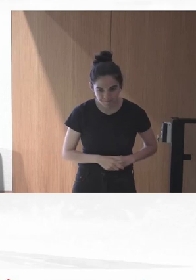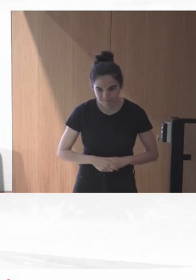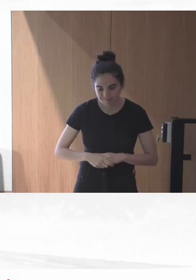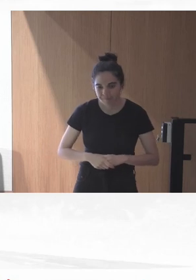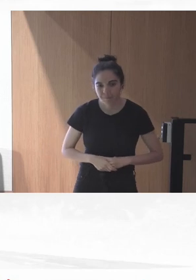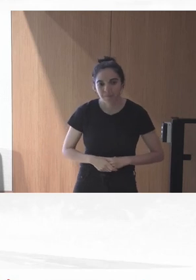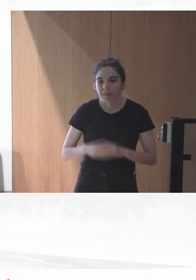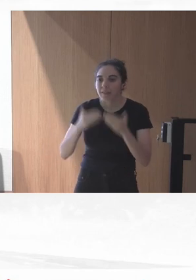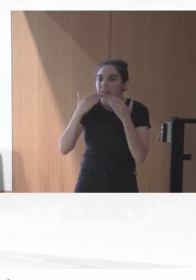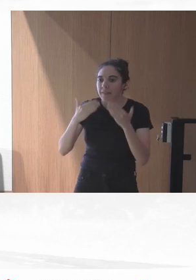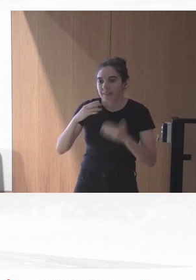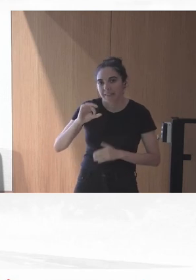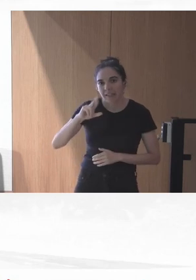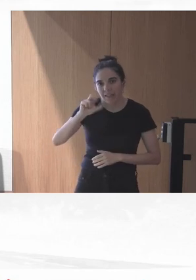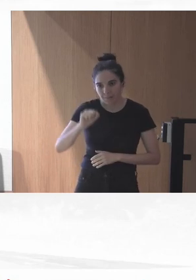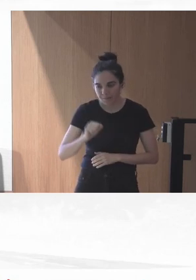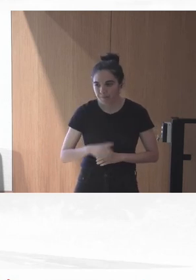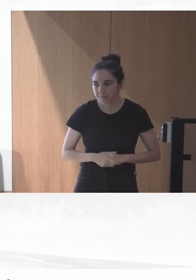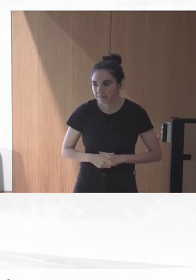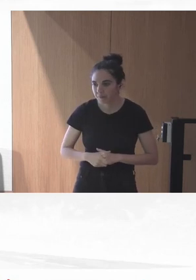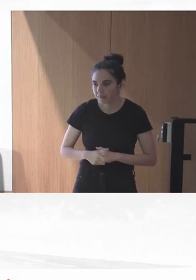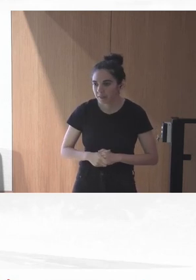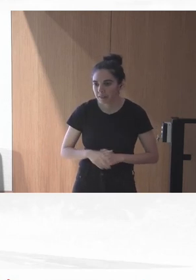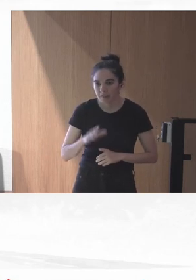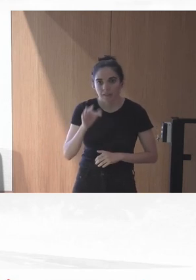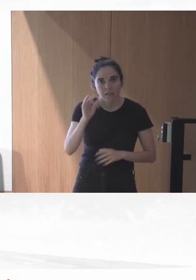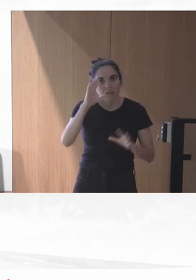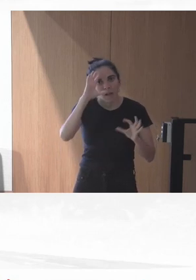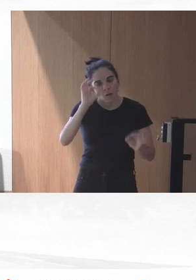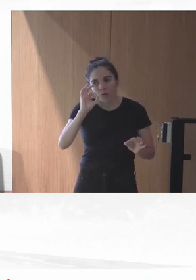Muchas gracias, Sara. Y evidentemente,